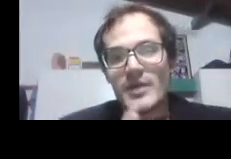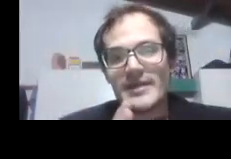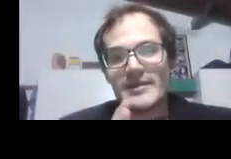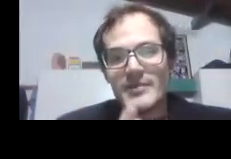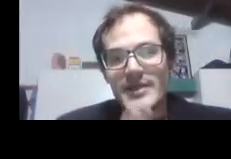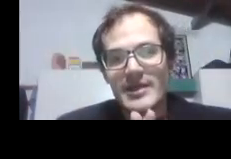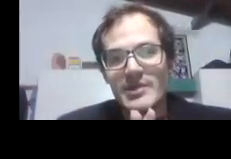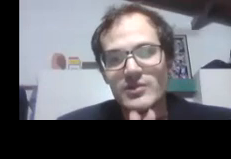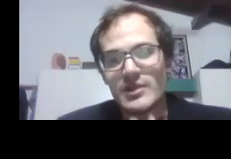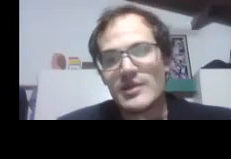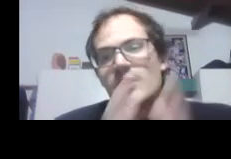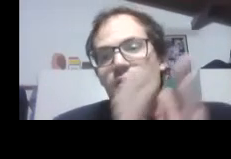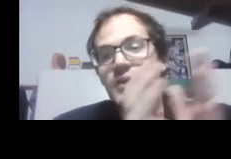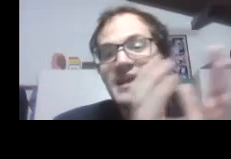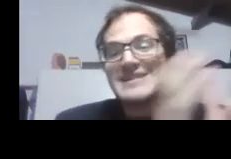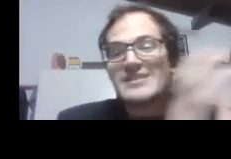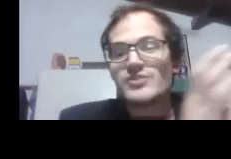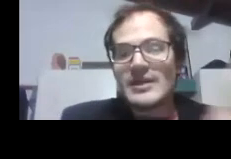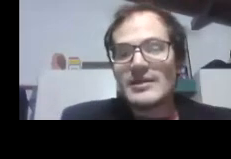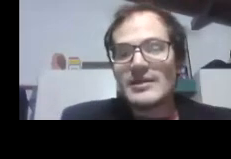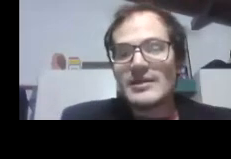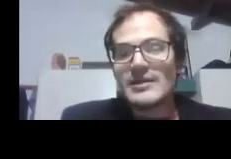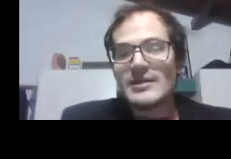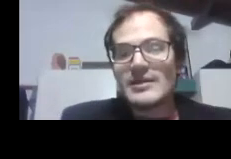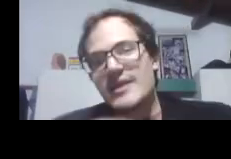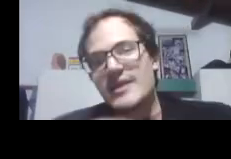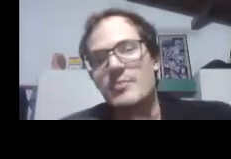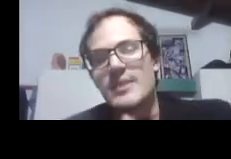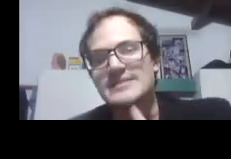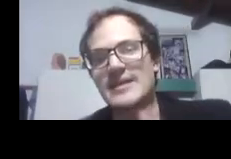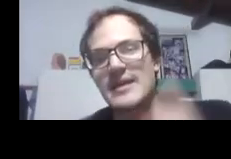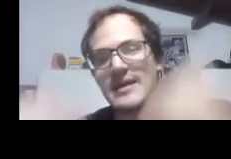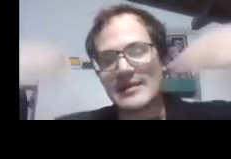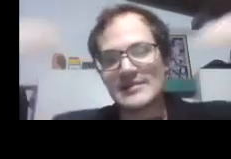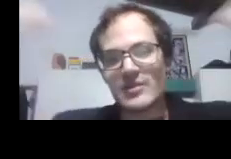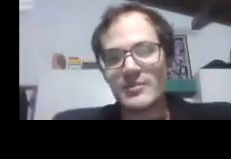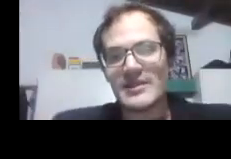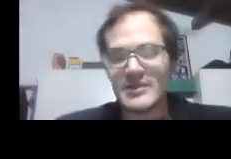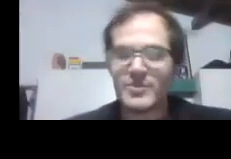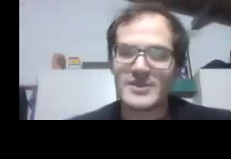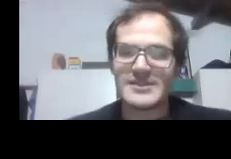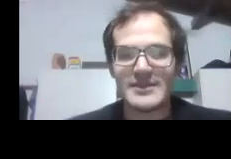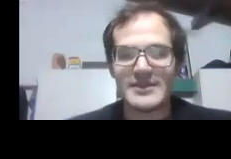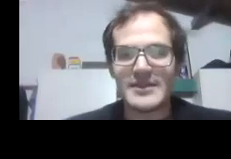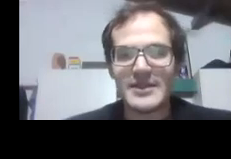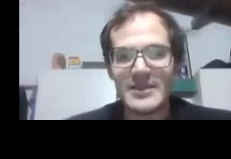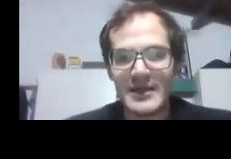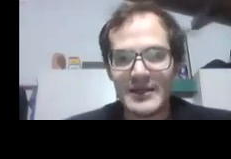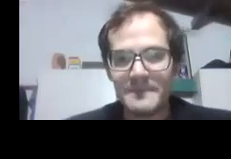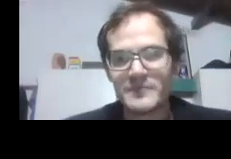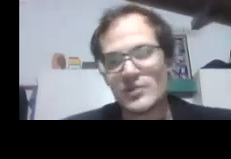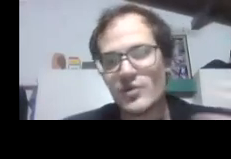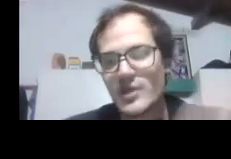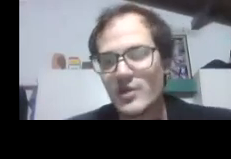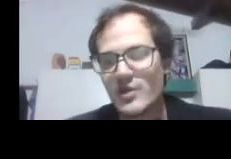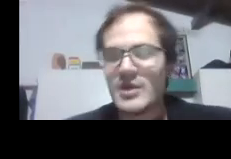paraguaya y de la América española. Una clase social que buscaba desplazar a la clase dominante porque se sentía discriminada, que